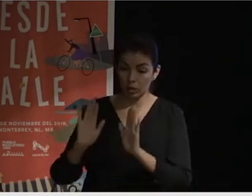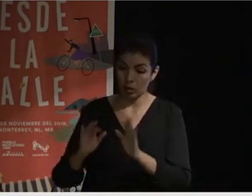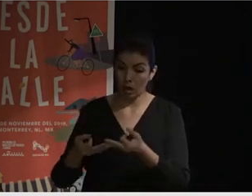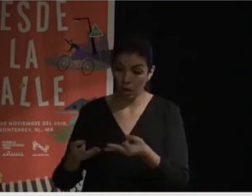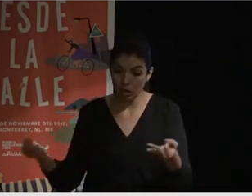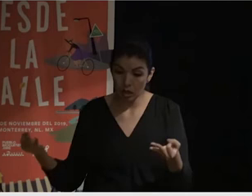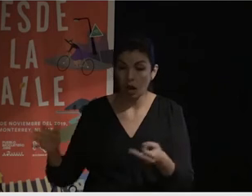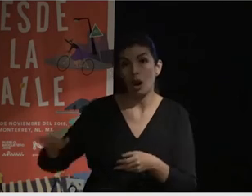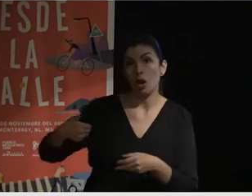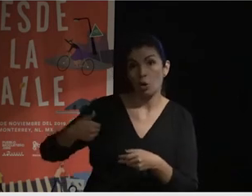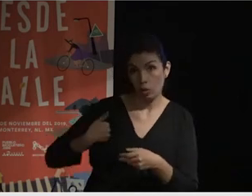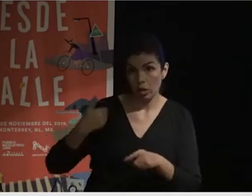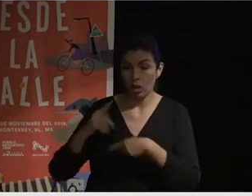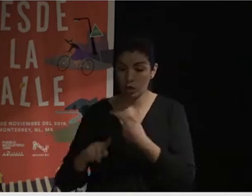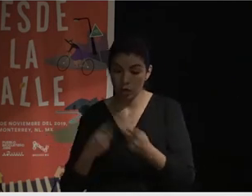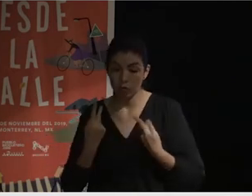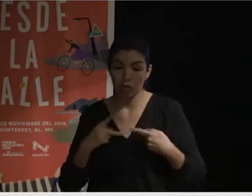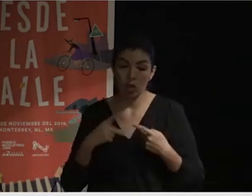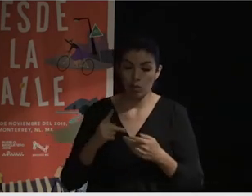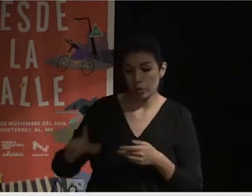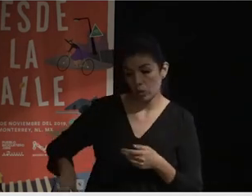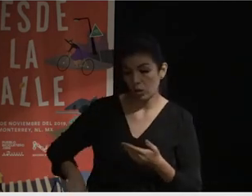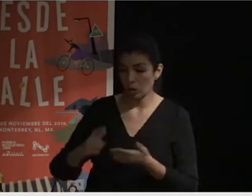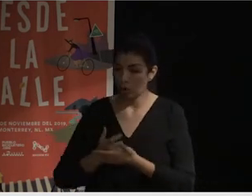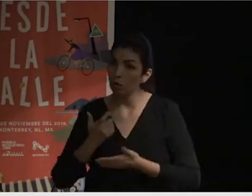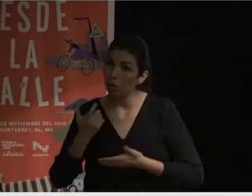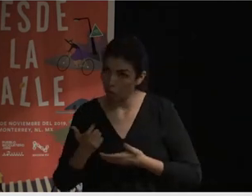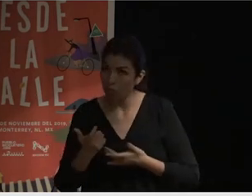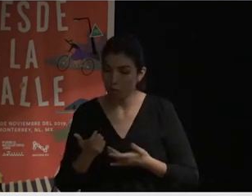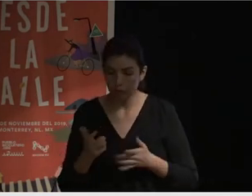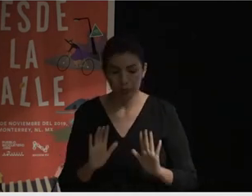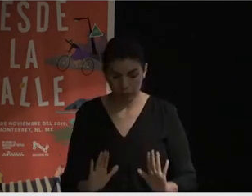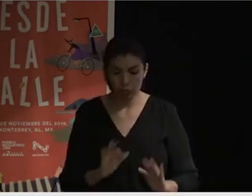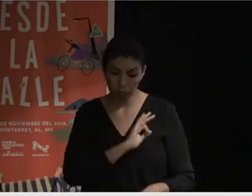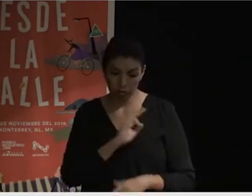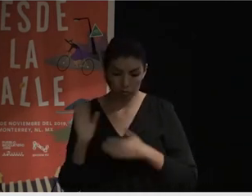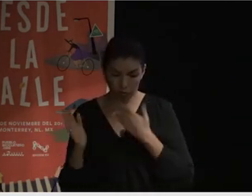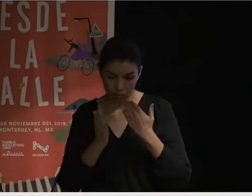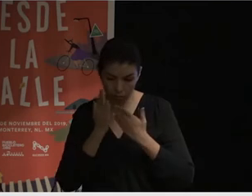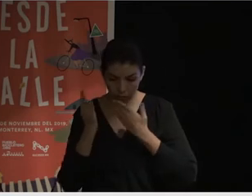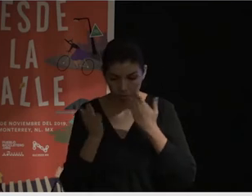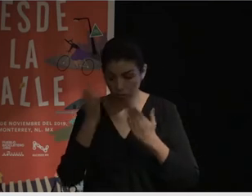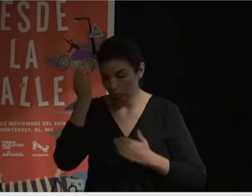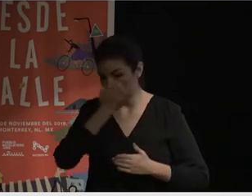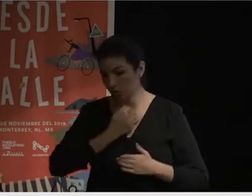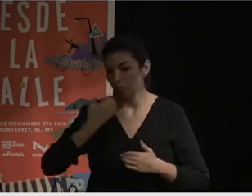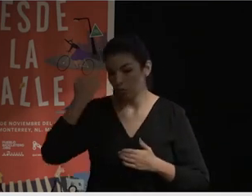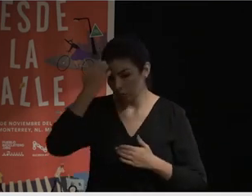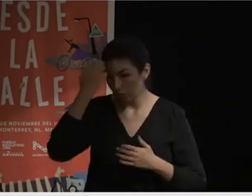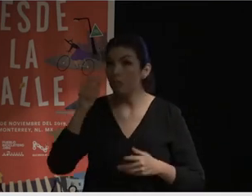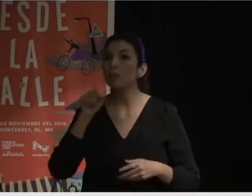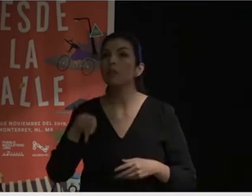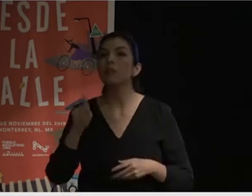reaprender. Y de forma más sencillita, conocemos el caso de el programa de mejoramiento de vivienda de la